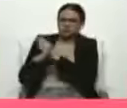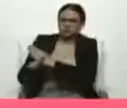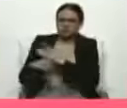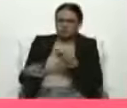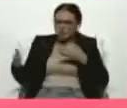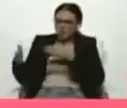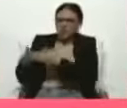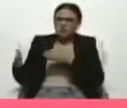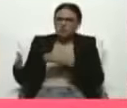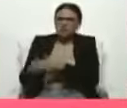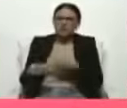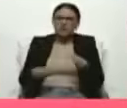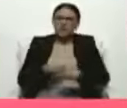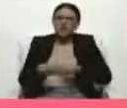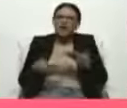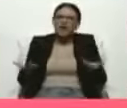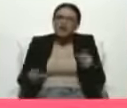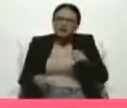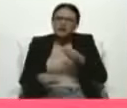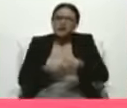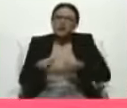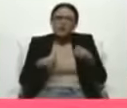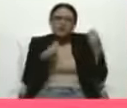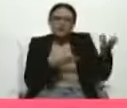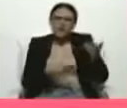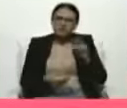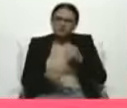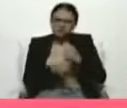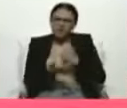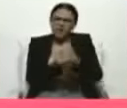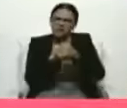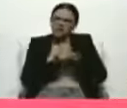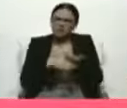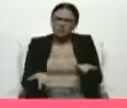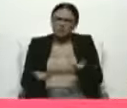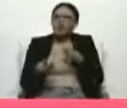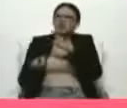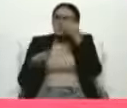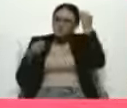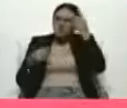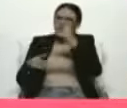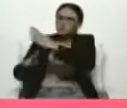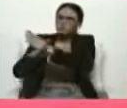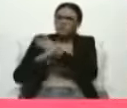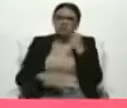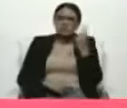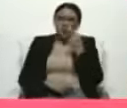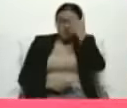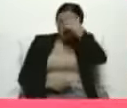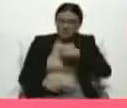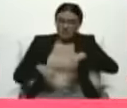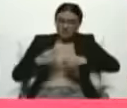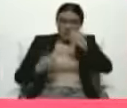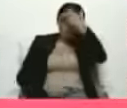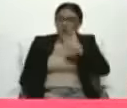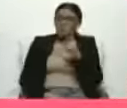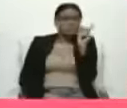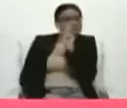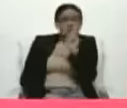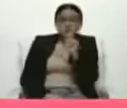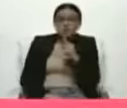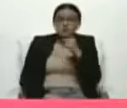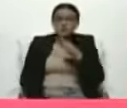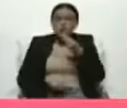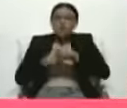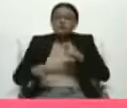trillado. ¿Alguien puede creer que esas sanciones son para el presidente, para mí, para él? No, vale. Las sanciones son